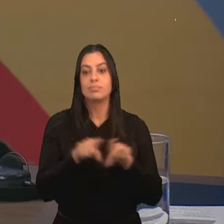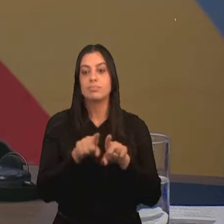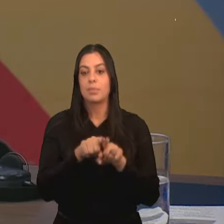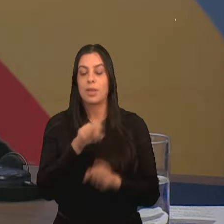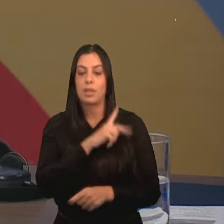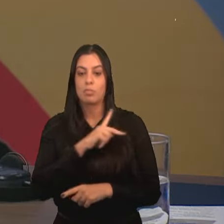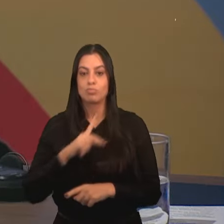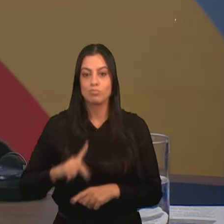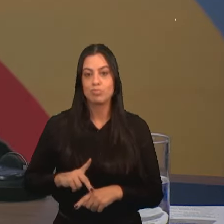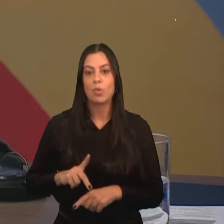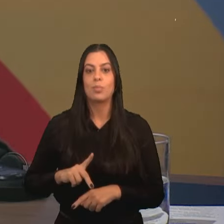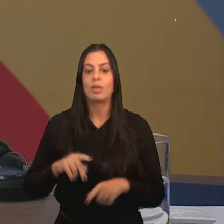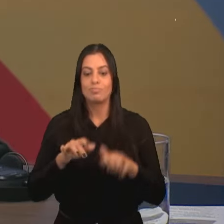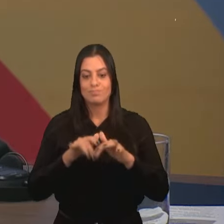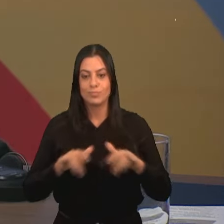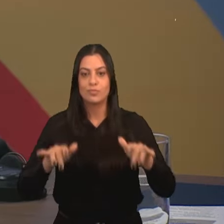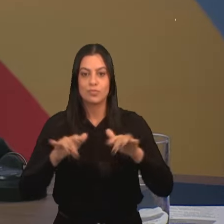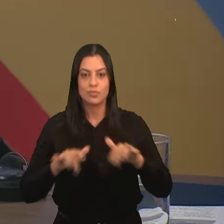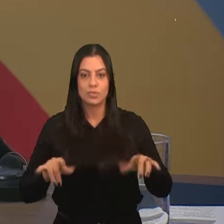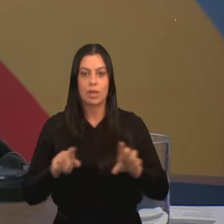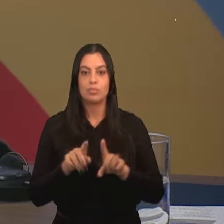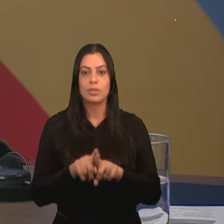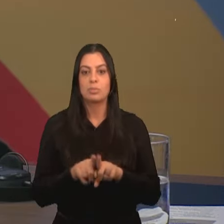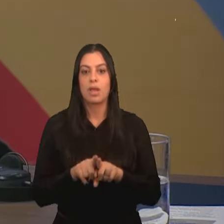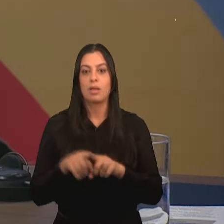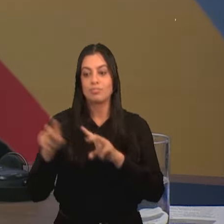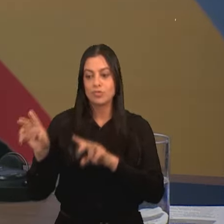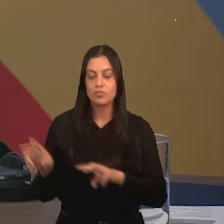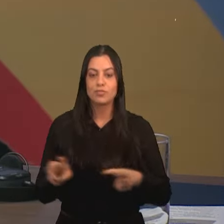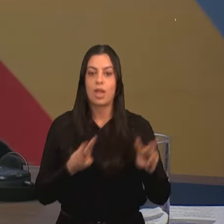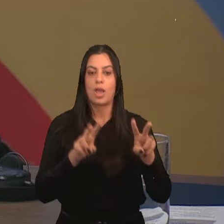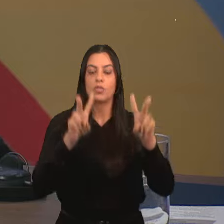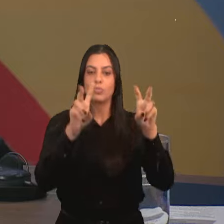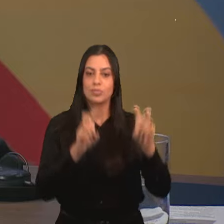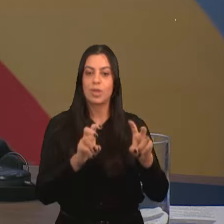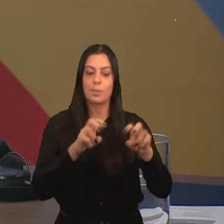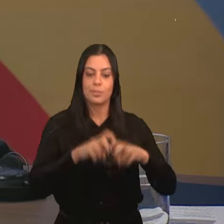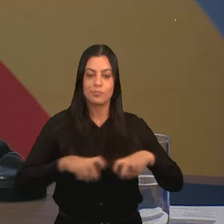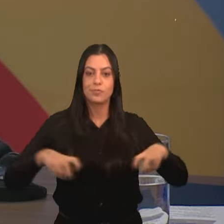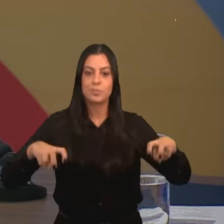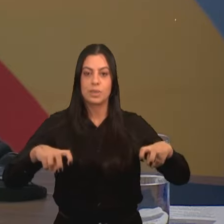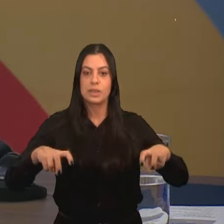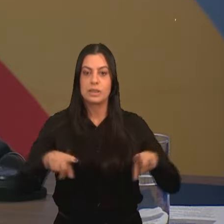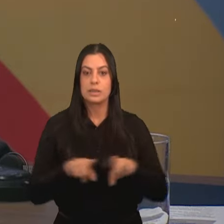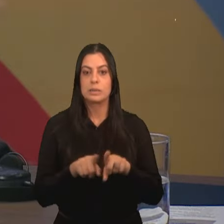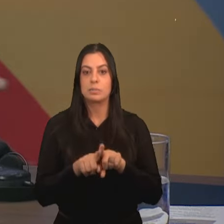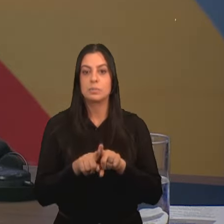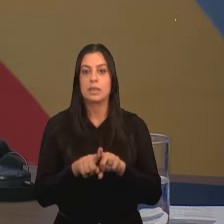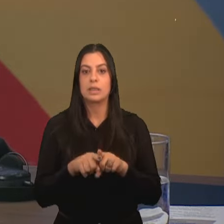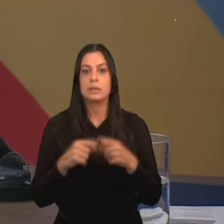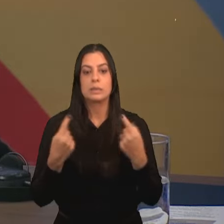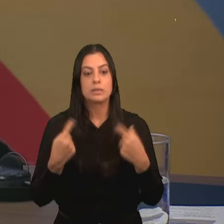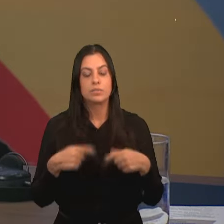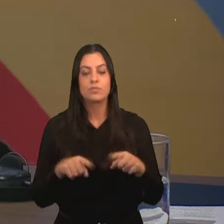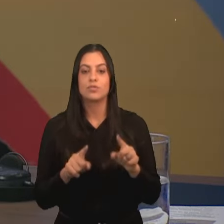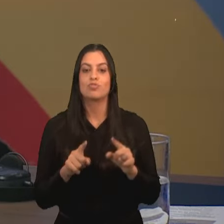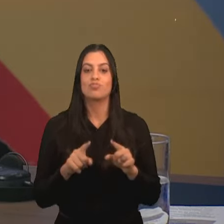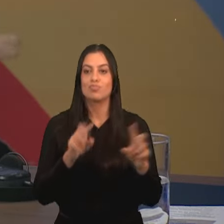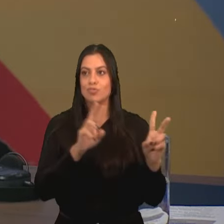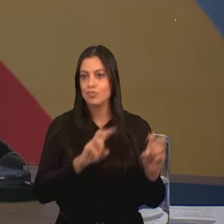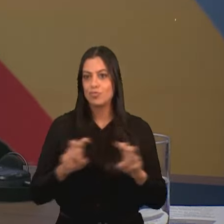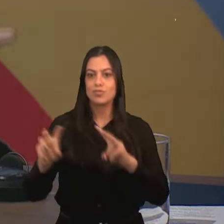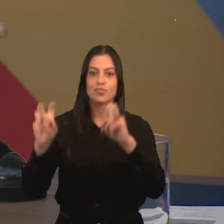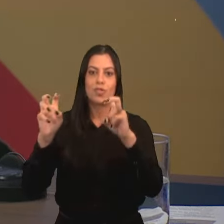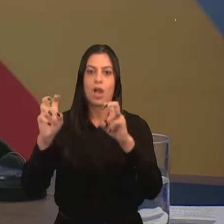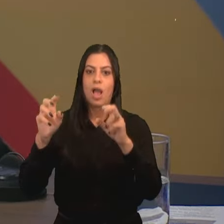esfera pública digital. Y aquí, yendo directamente para el tema de nuestra mesa, ese tema es tan desafiador que podríamos